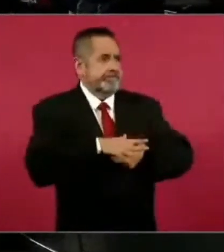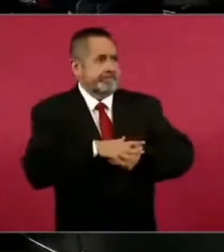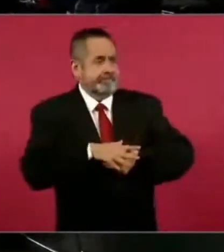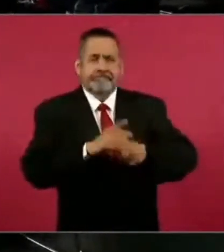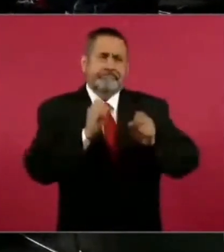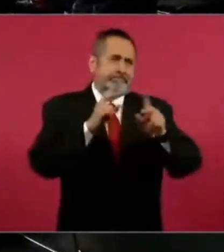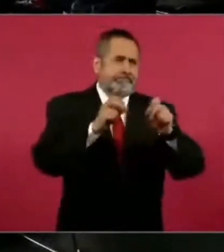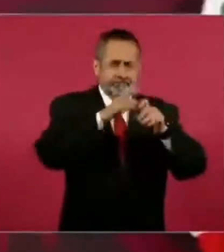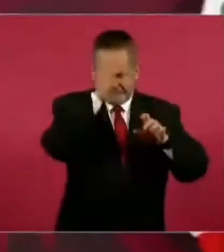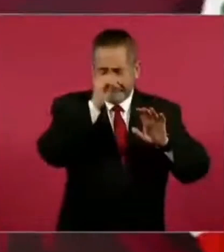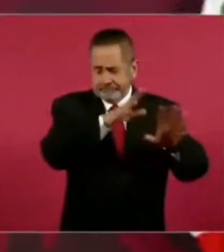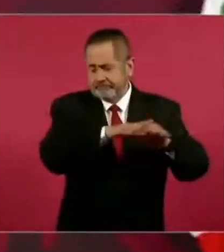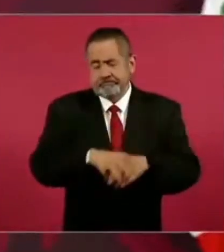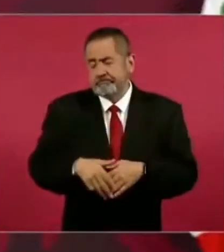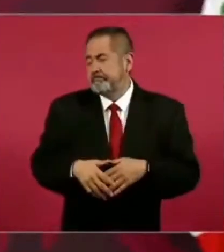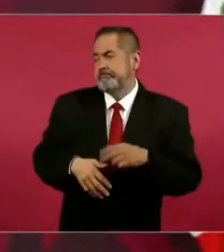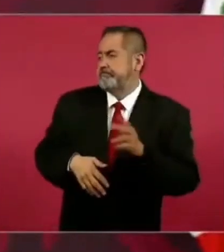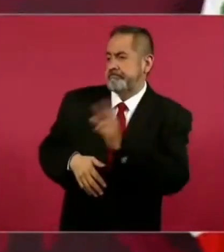de los